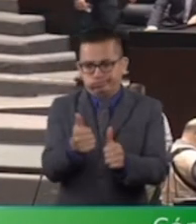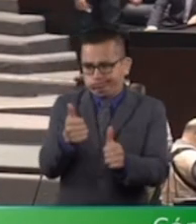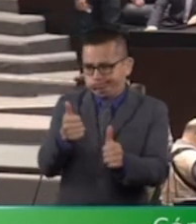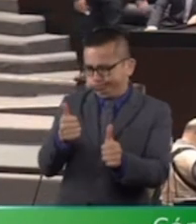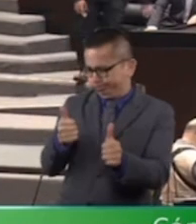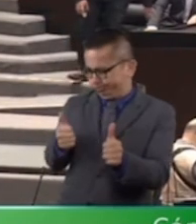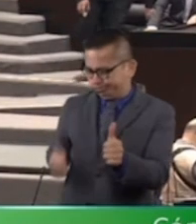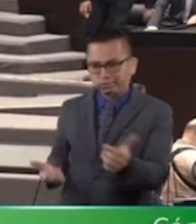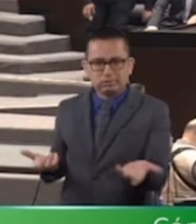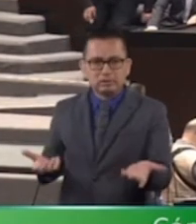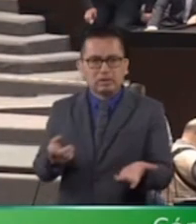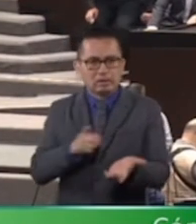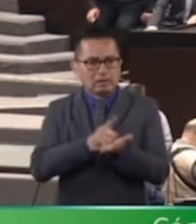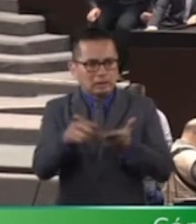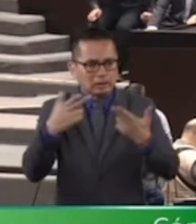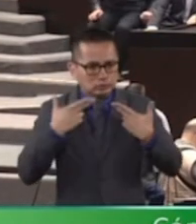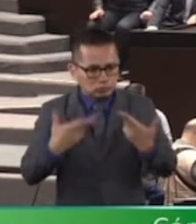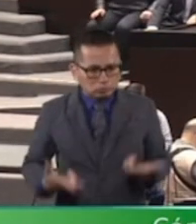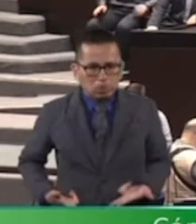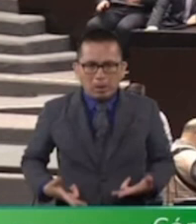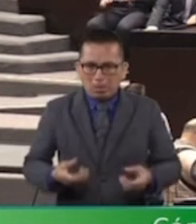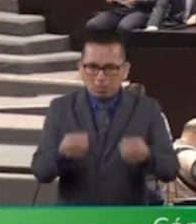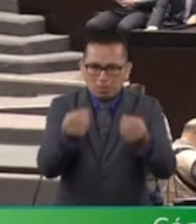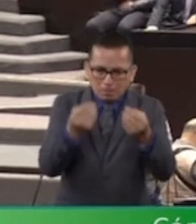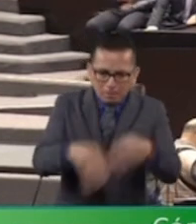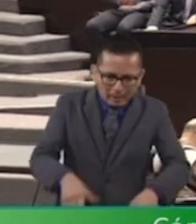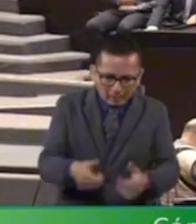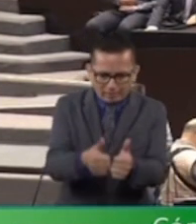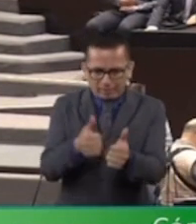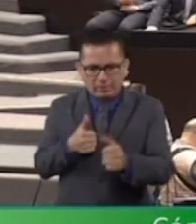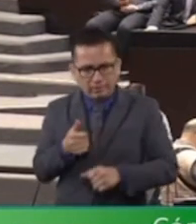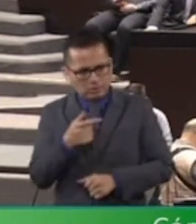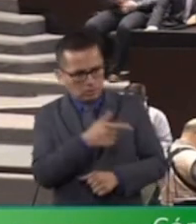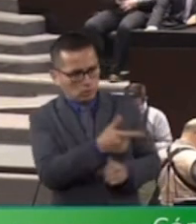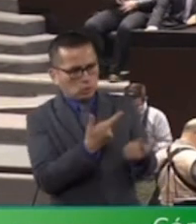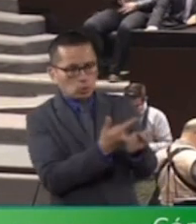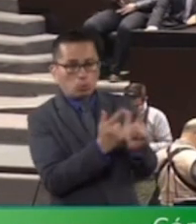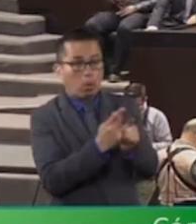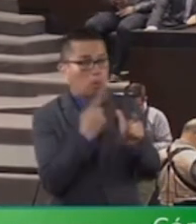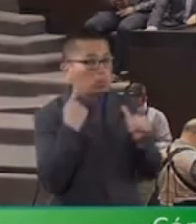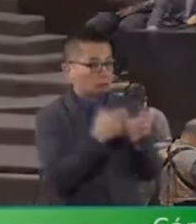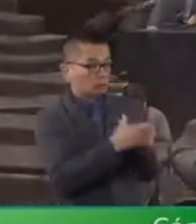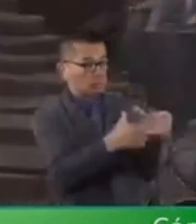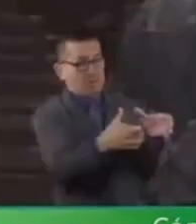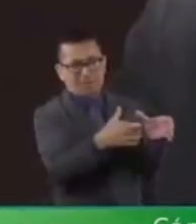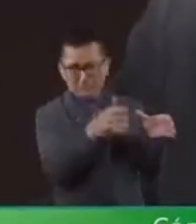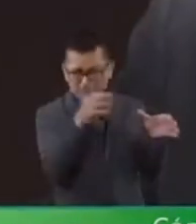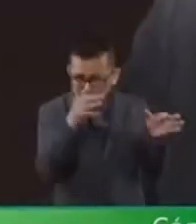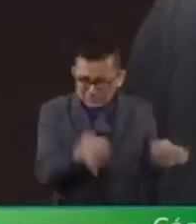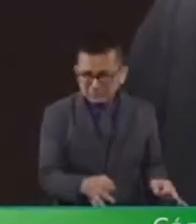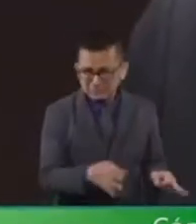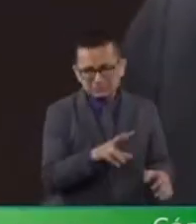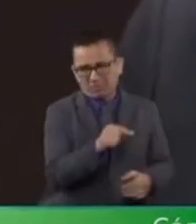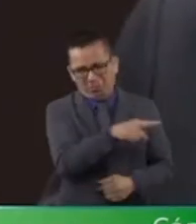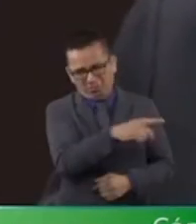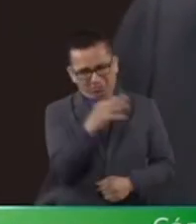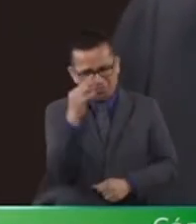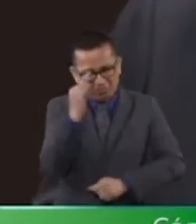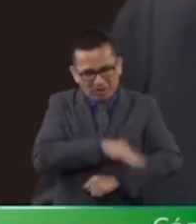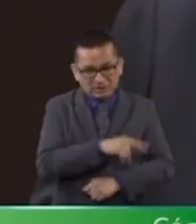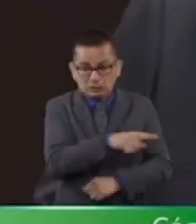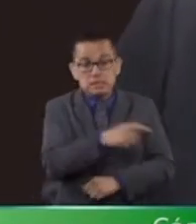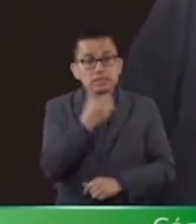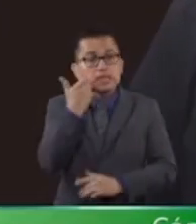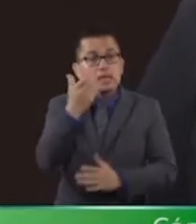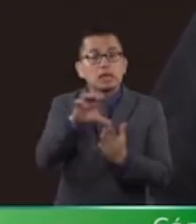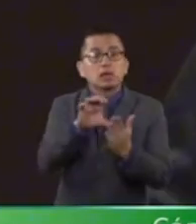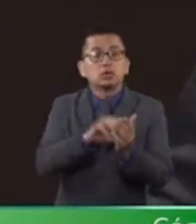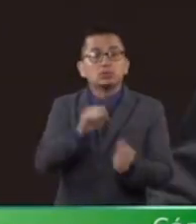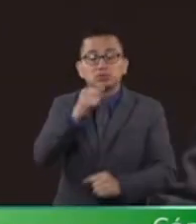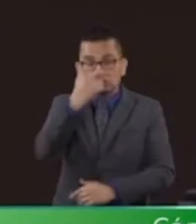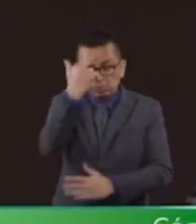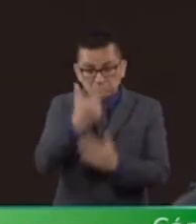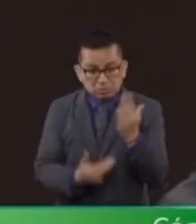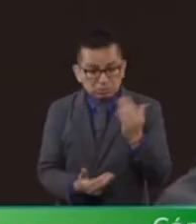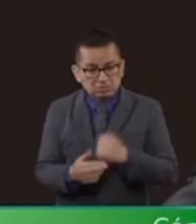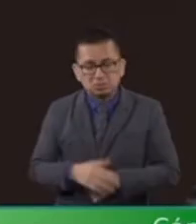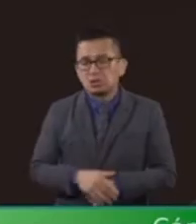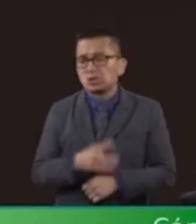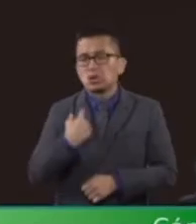el capricho de una mayoría artificial que quiere violentar la Constitución. Vamos a estar